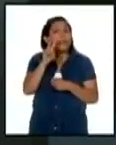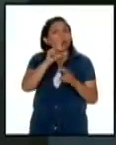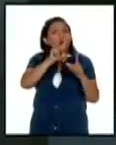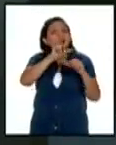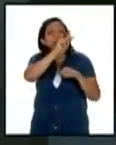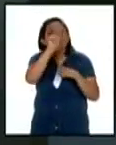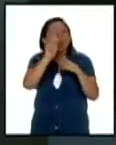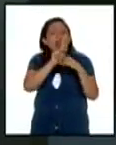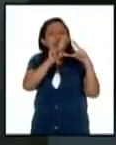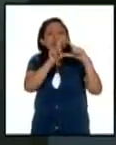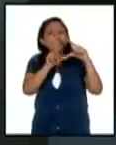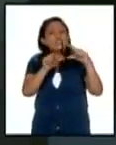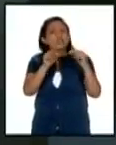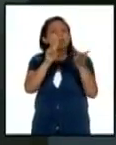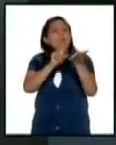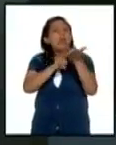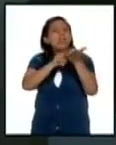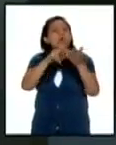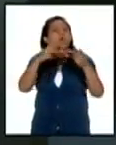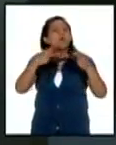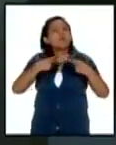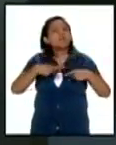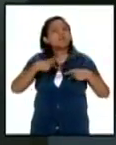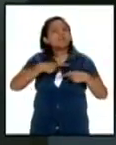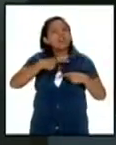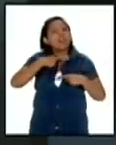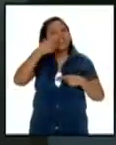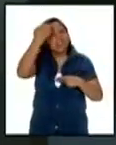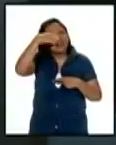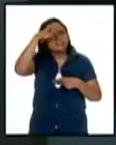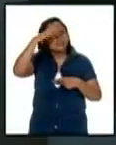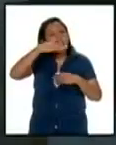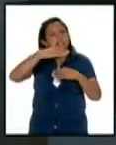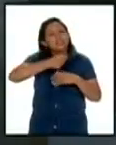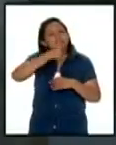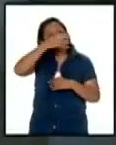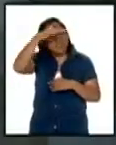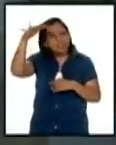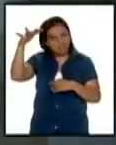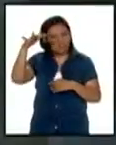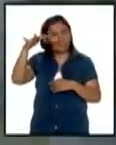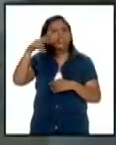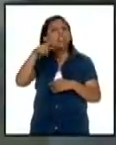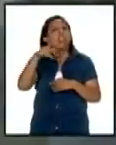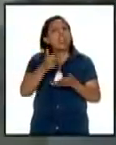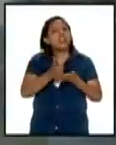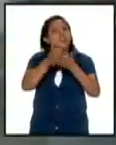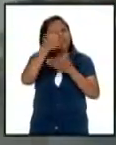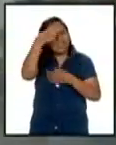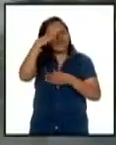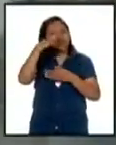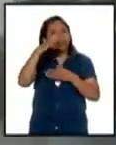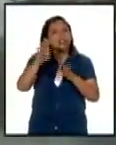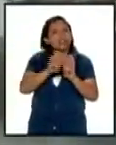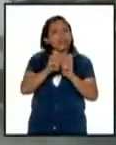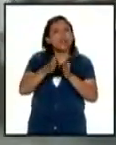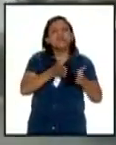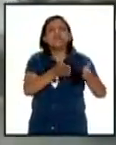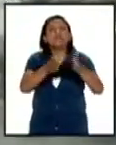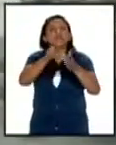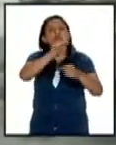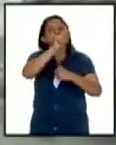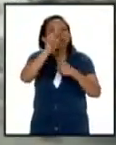que valora la sabiduría de sus hombres mayores, quienes dictarán por su experiencia el rumbo de este país.